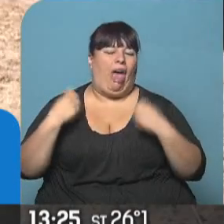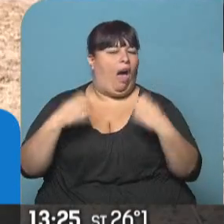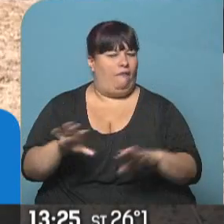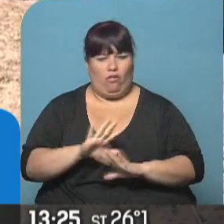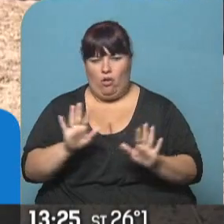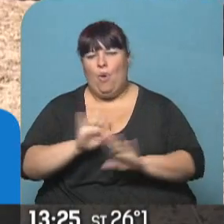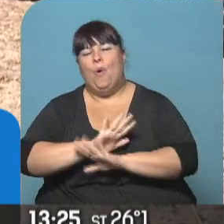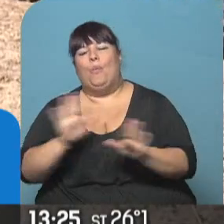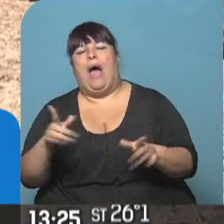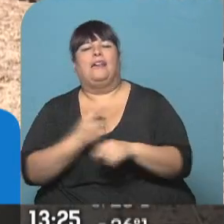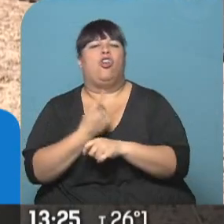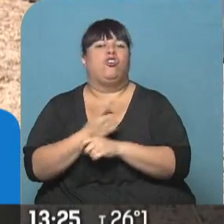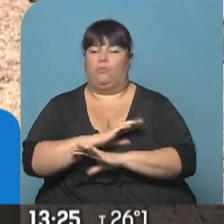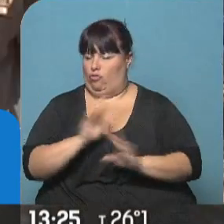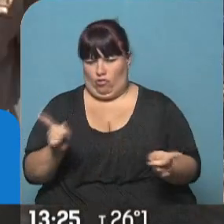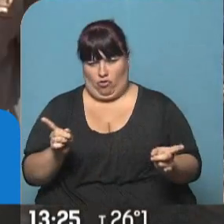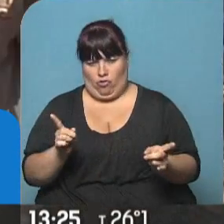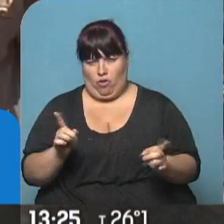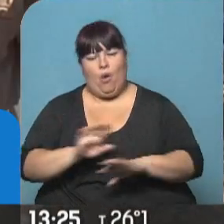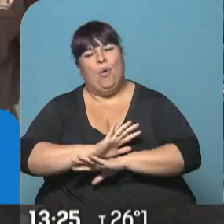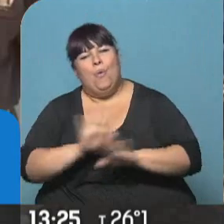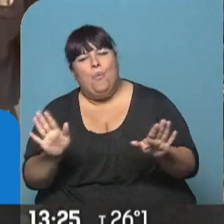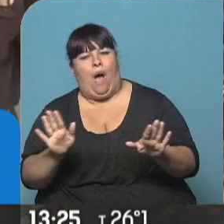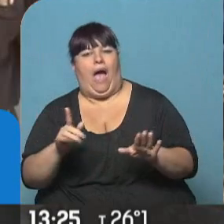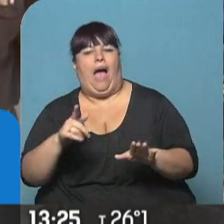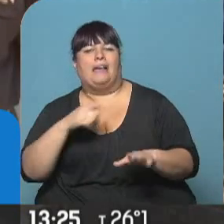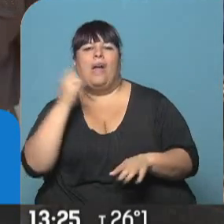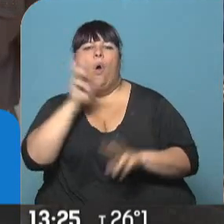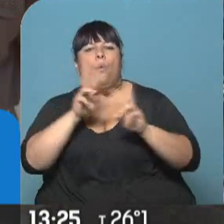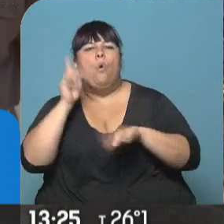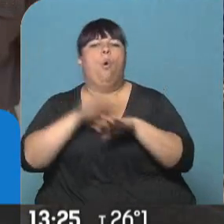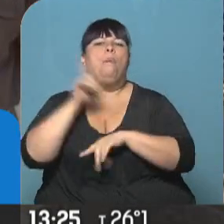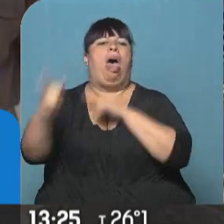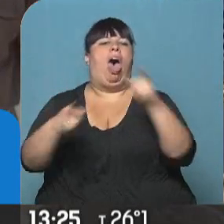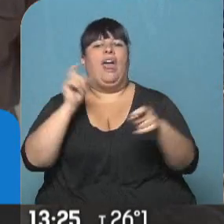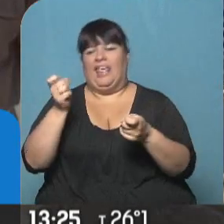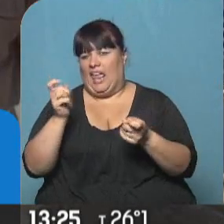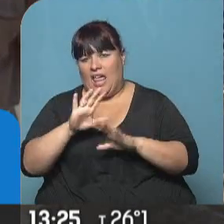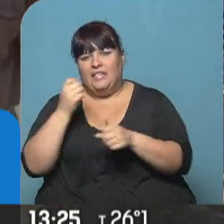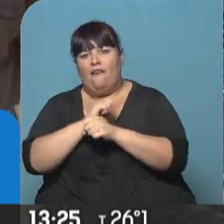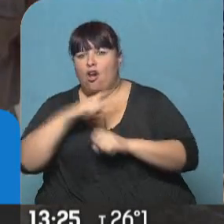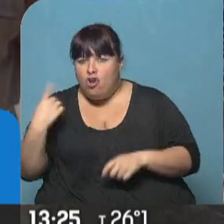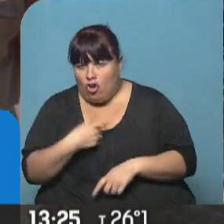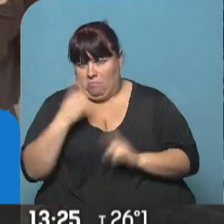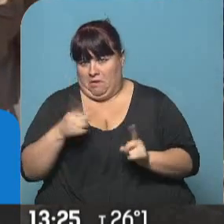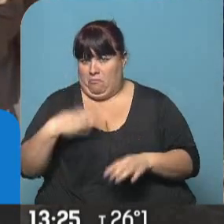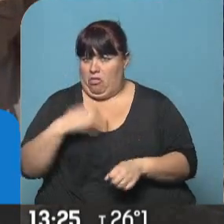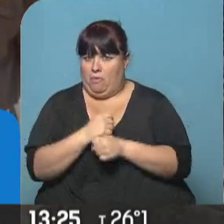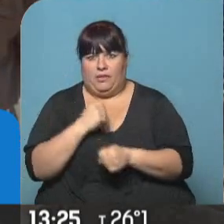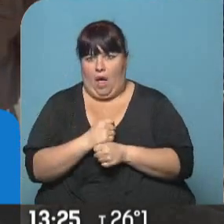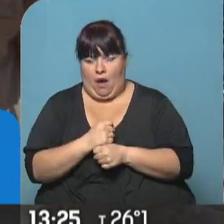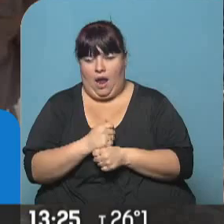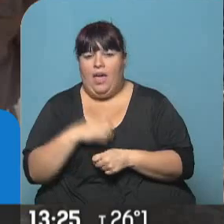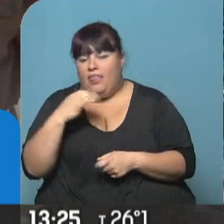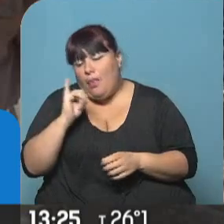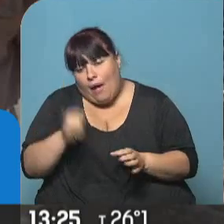basta no se puede bastante a querer buscar un culpable de las cosas que no hacemos nosotros mismos y